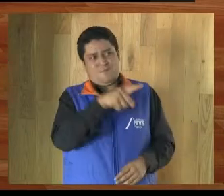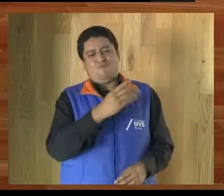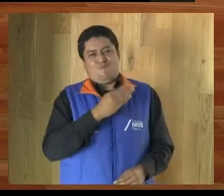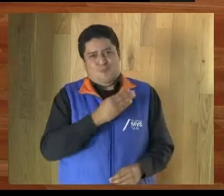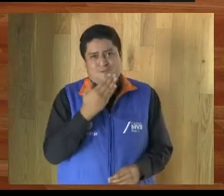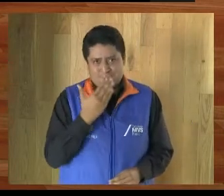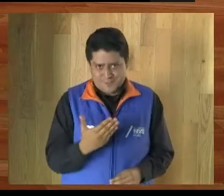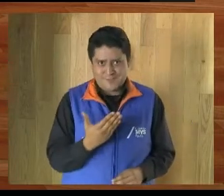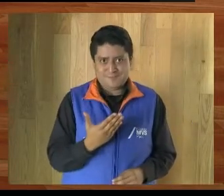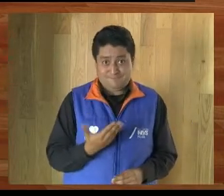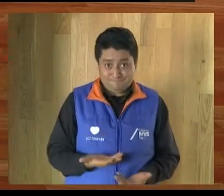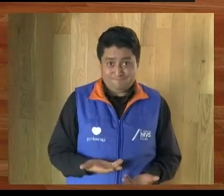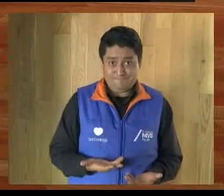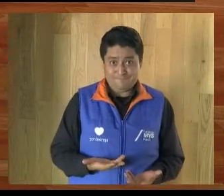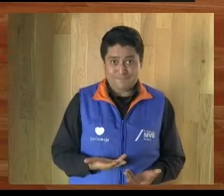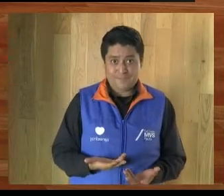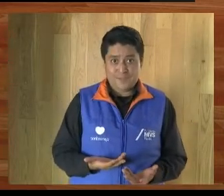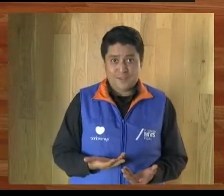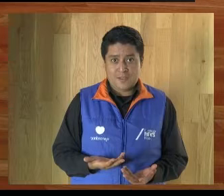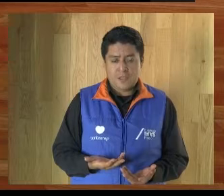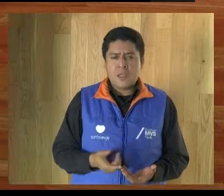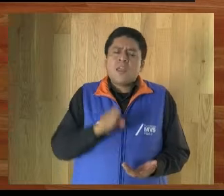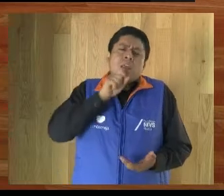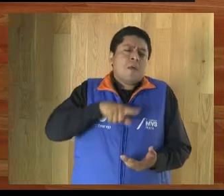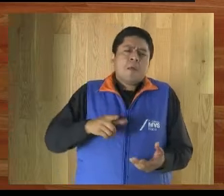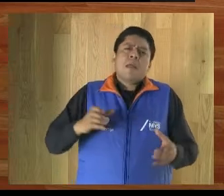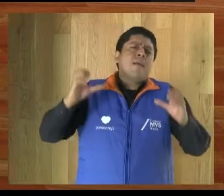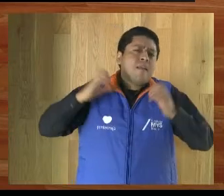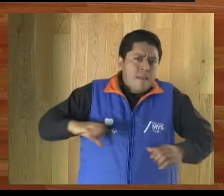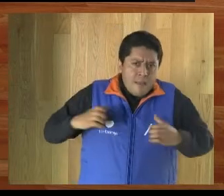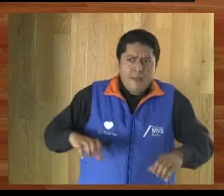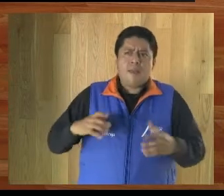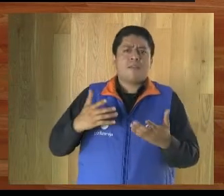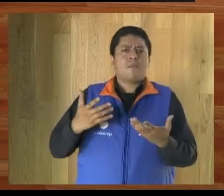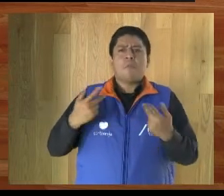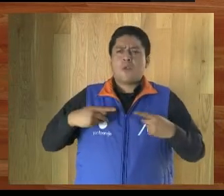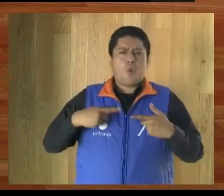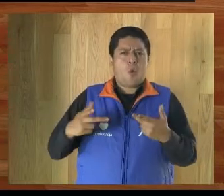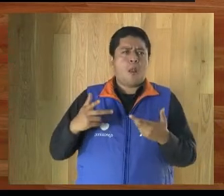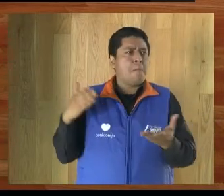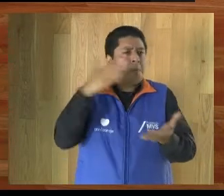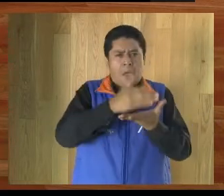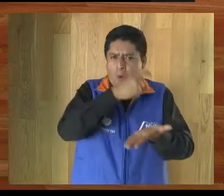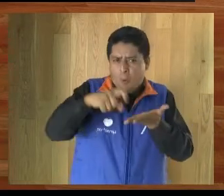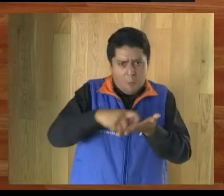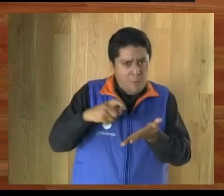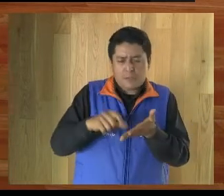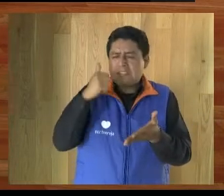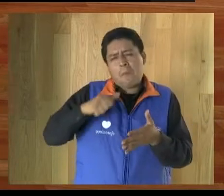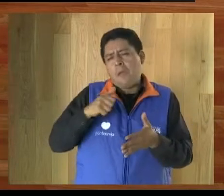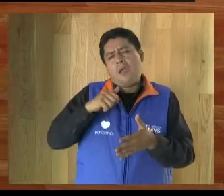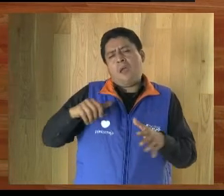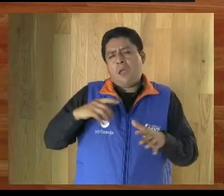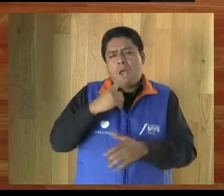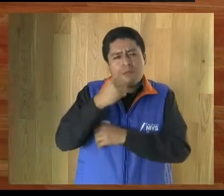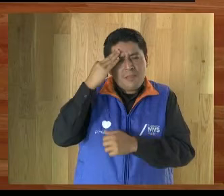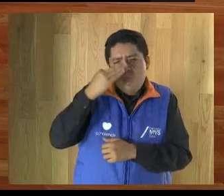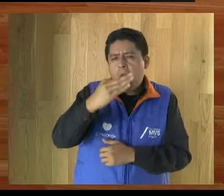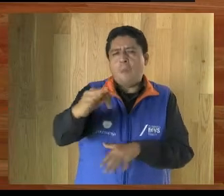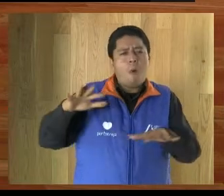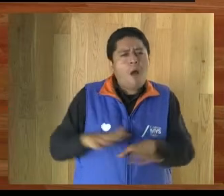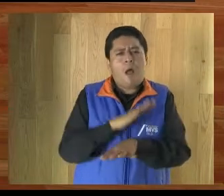esto va cambiando obviamente a lo largo del tiempo, precisamente por esta sociedad cambiante en la que estamos. Tenemos aquí